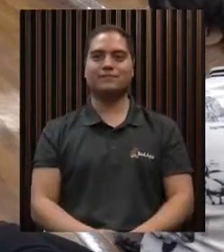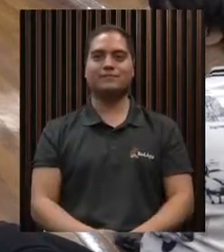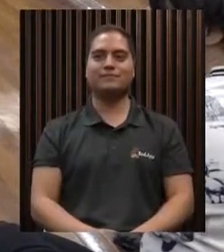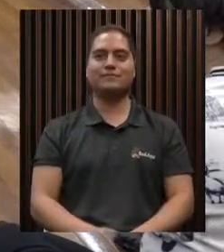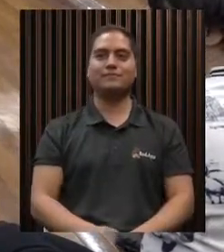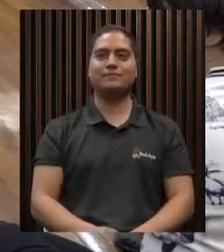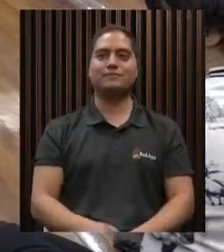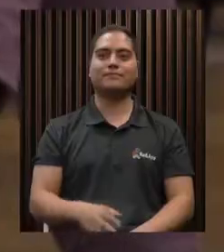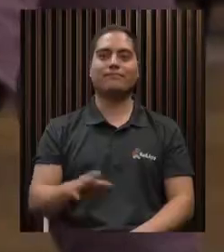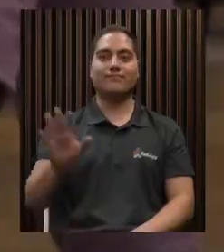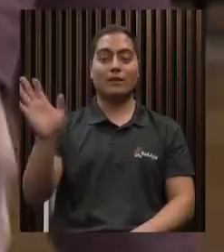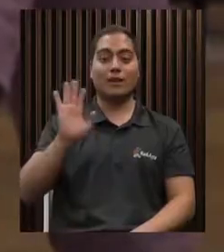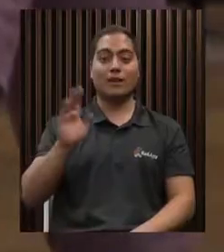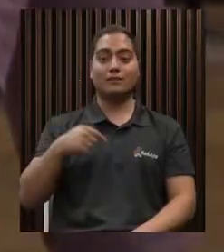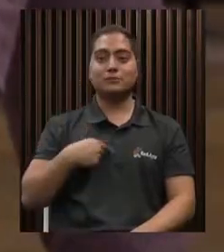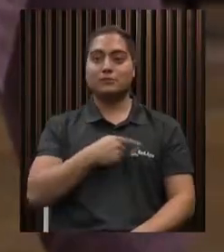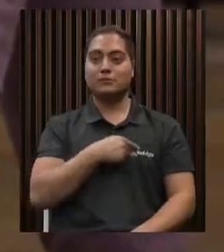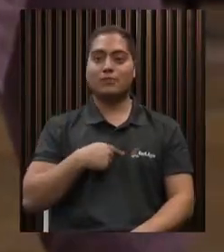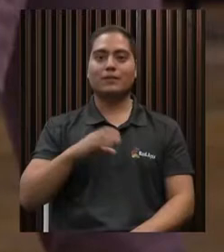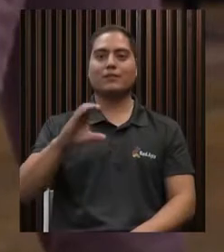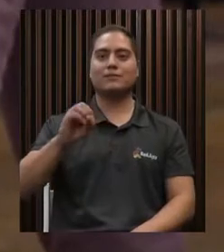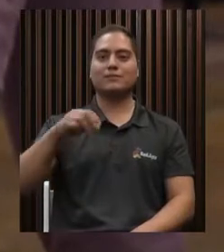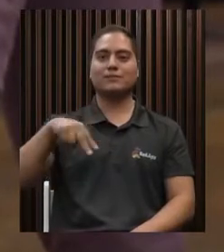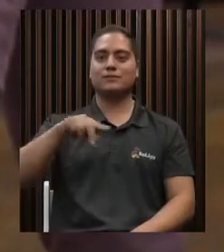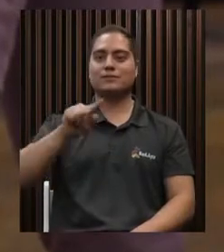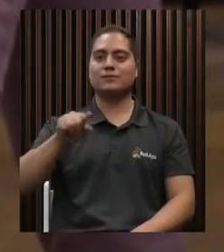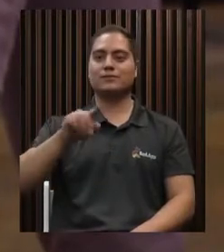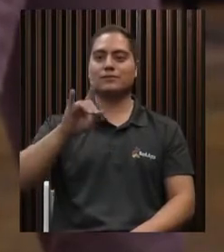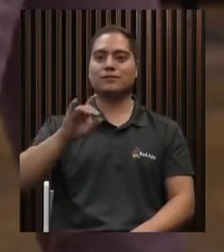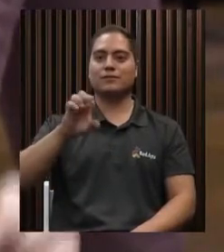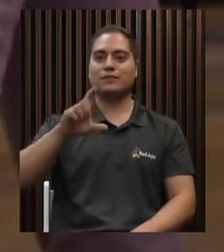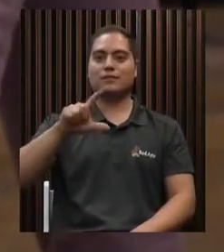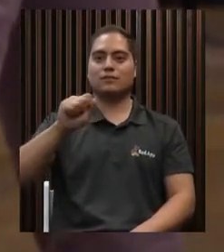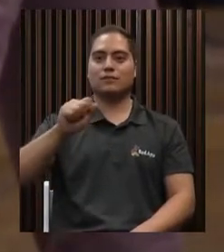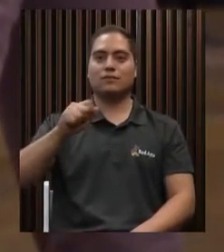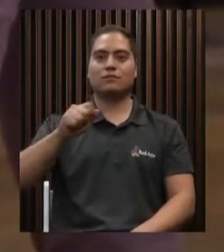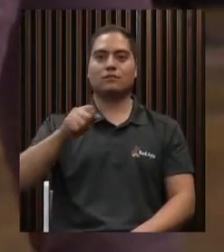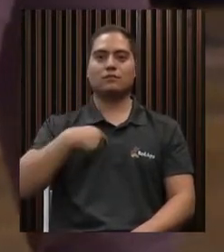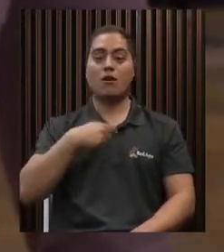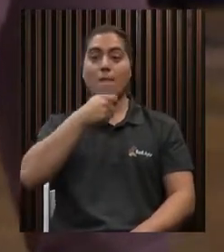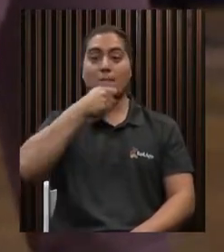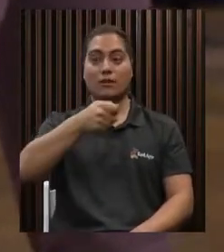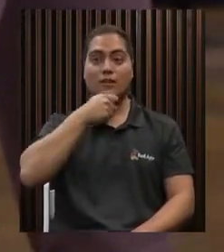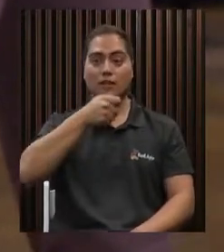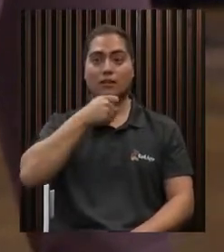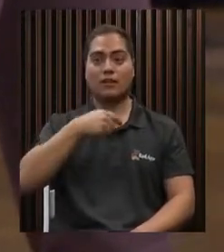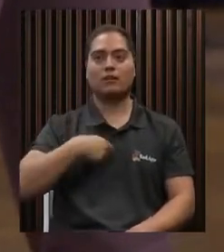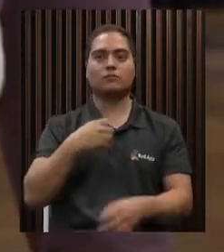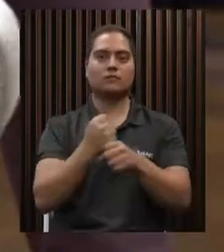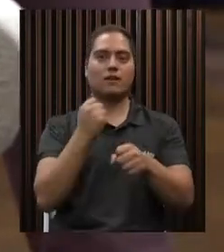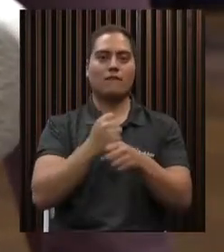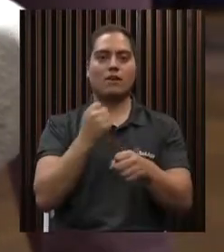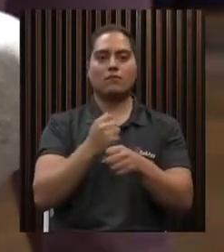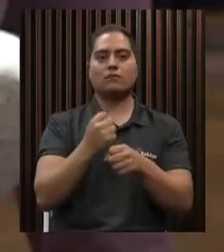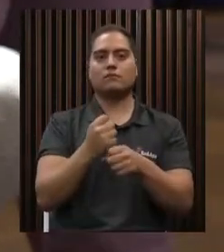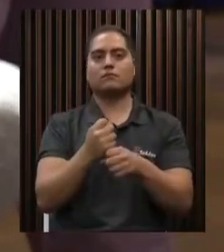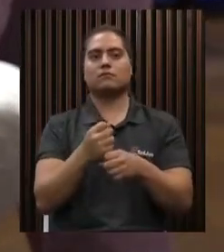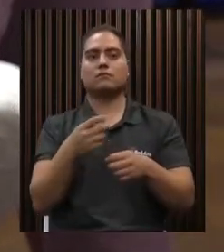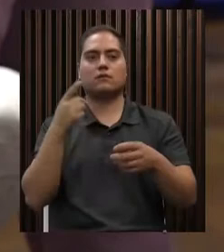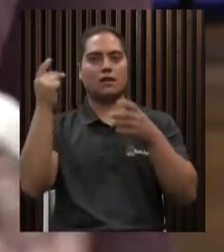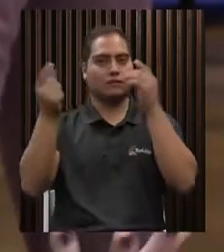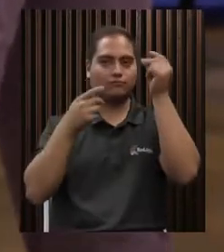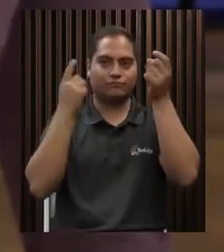Hola, mi nombre es Consuelo, soy periodista, trabajo en el Centro de Creación y Residencia NAVE. Y vine